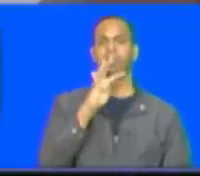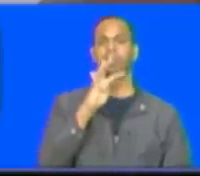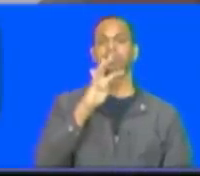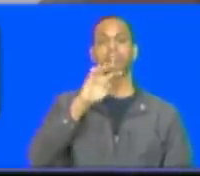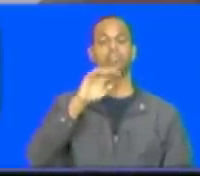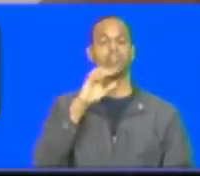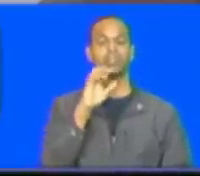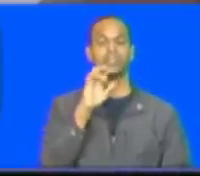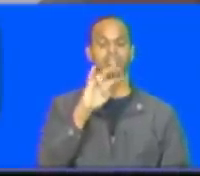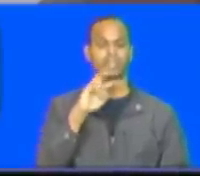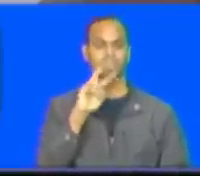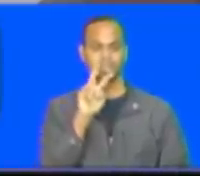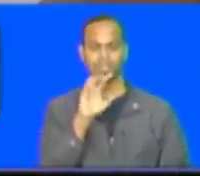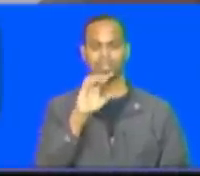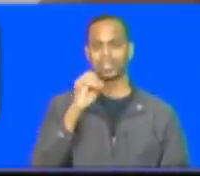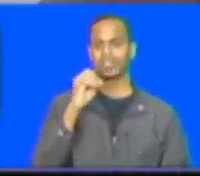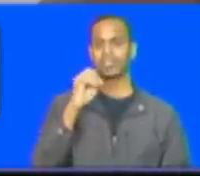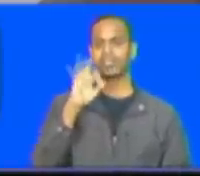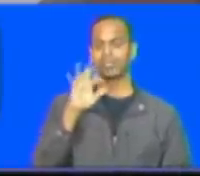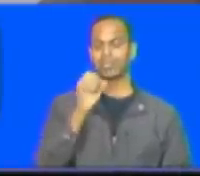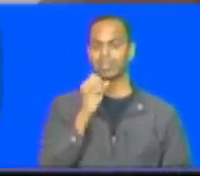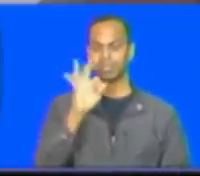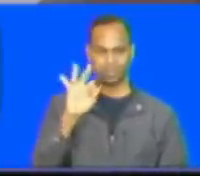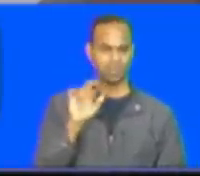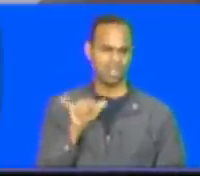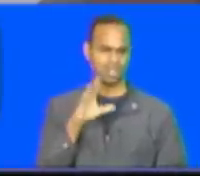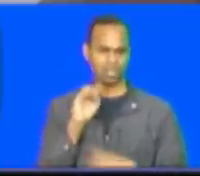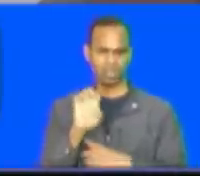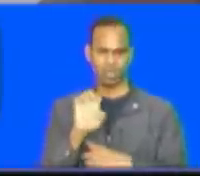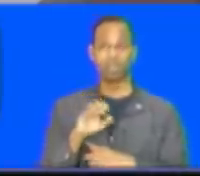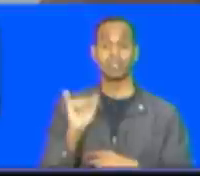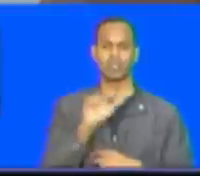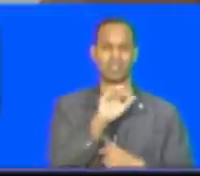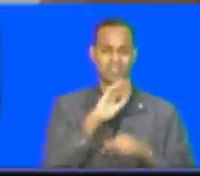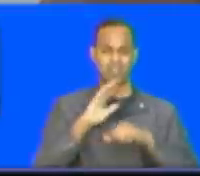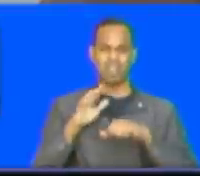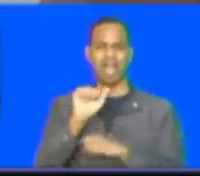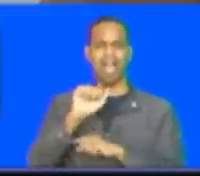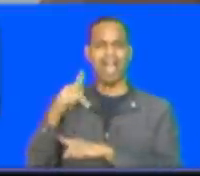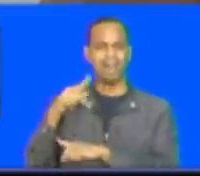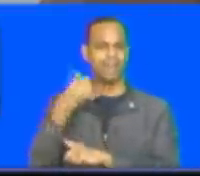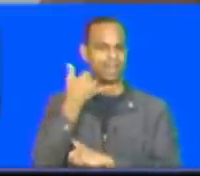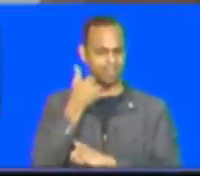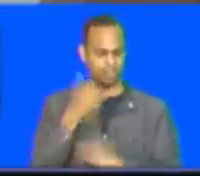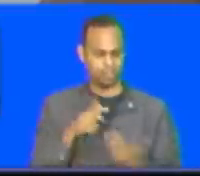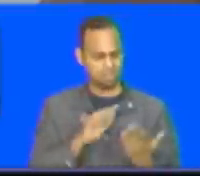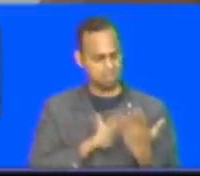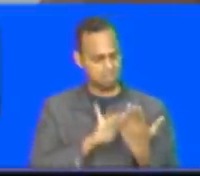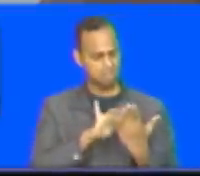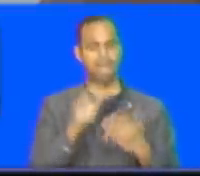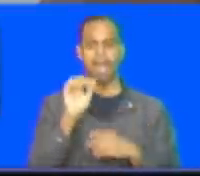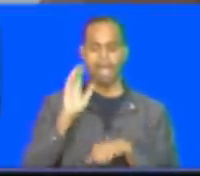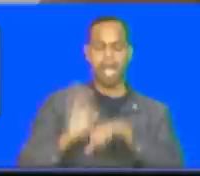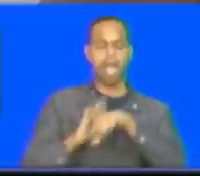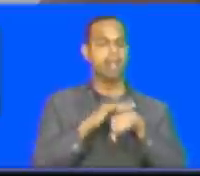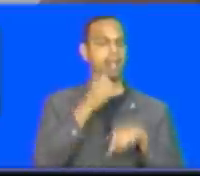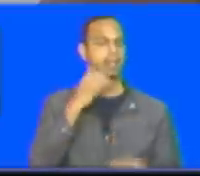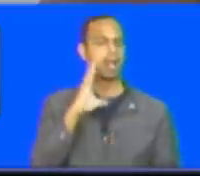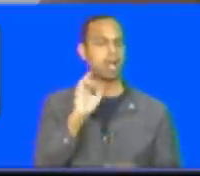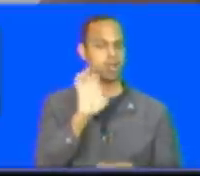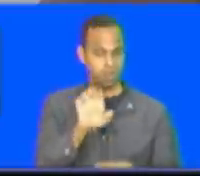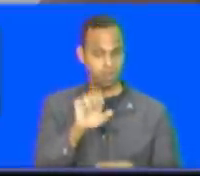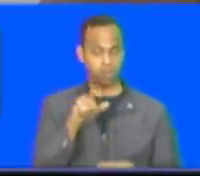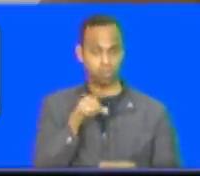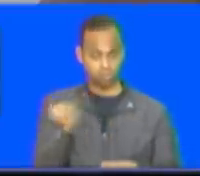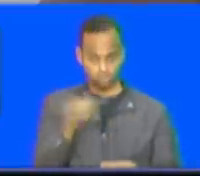809-472-0909, que es el del COE. Hay una aplicación que se llama Alerta COE, que a usted, cuando se georreferencia,